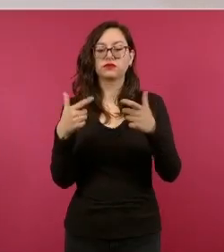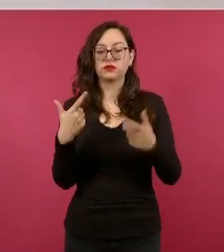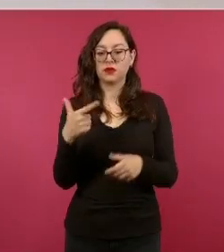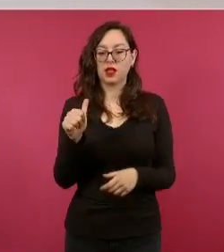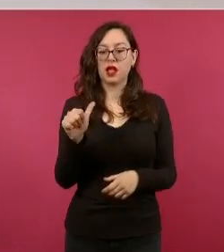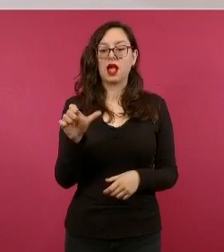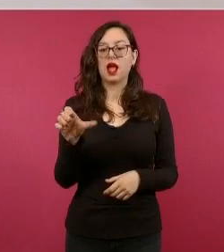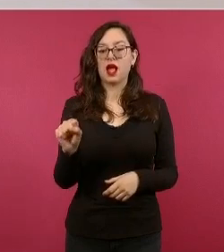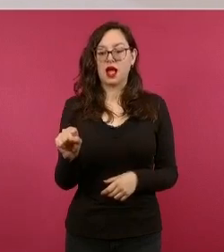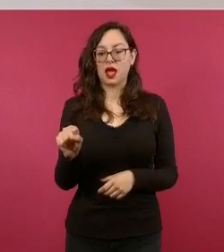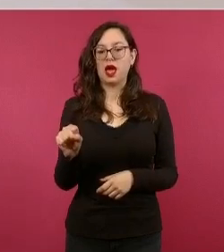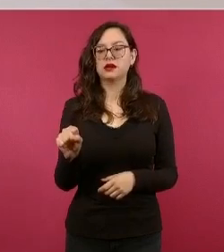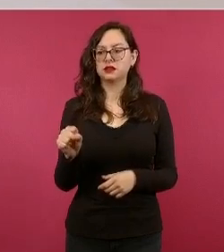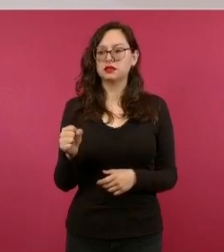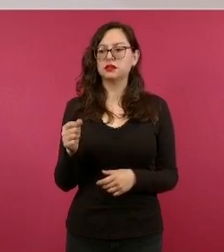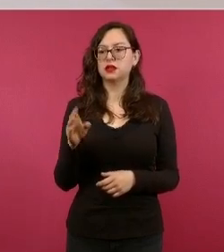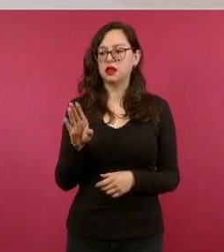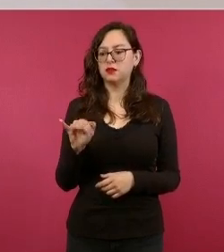gas bienestar,